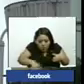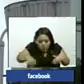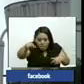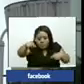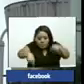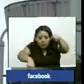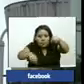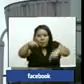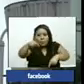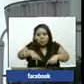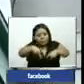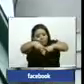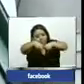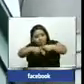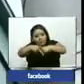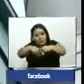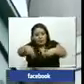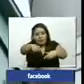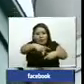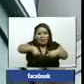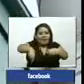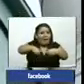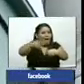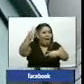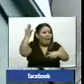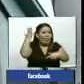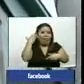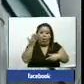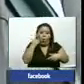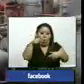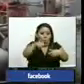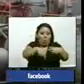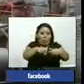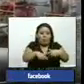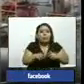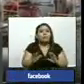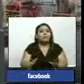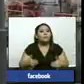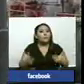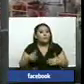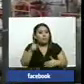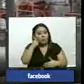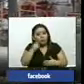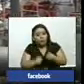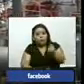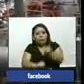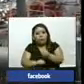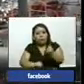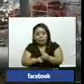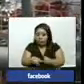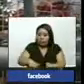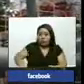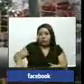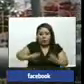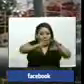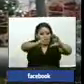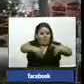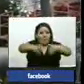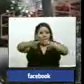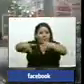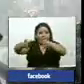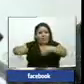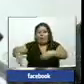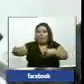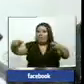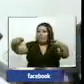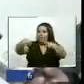nosotros dándole mantenimiento a todos los pozos que no se habían hecho y buscando siempre la sostenibilidad de los campos geotérmicos, que es lo más importante, pues porque es un